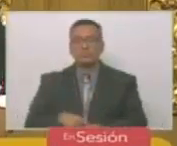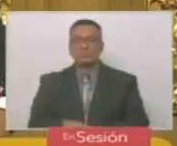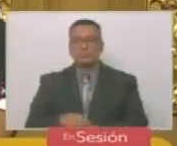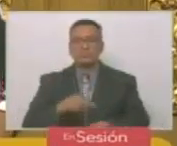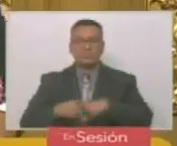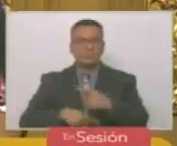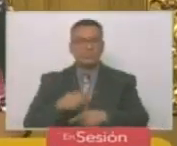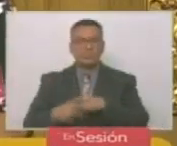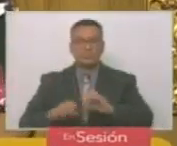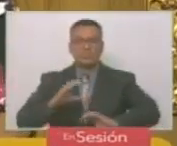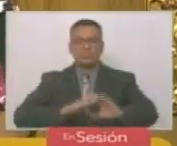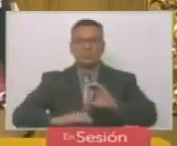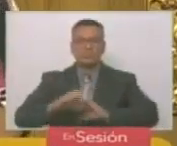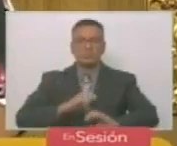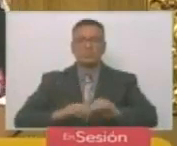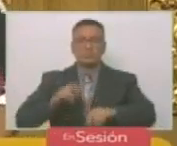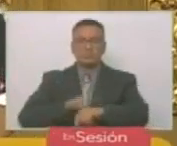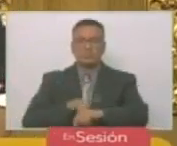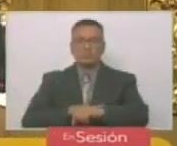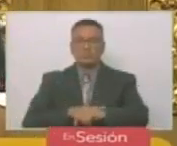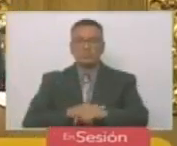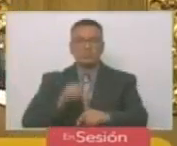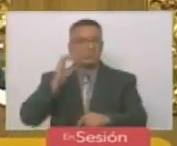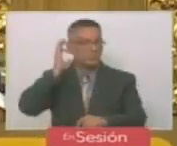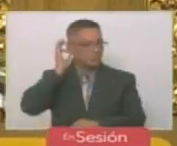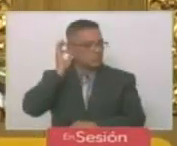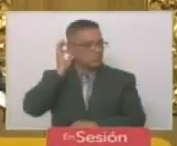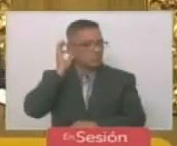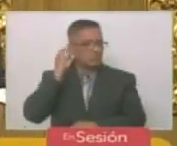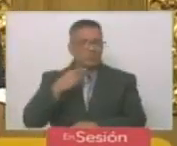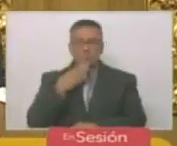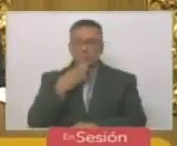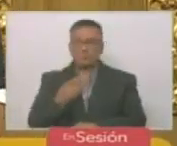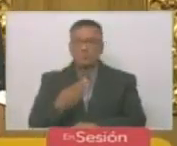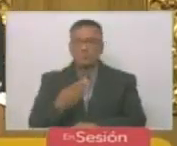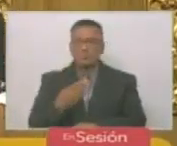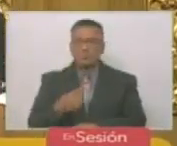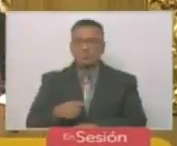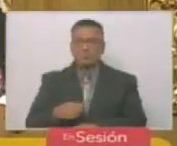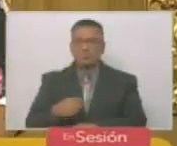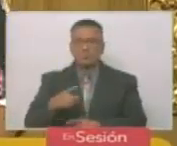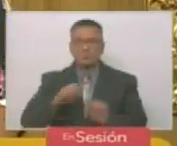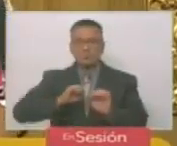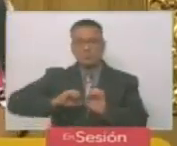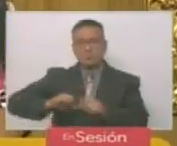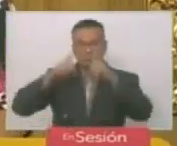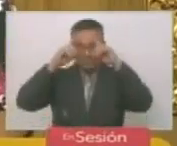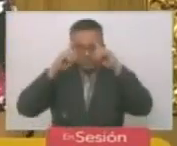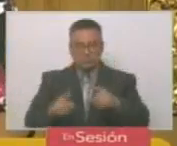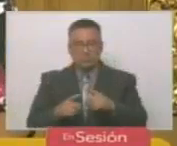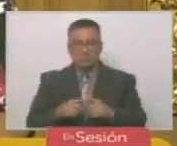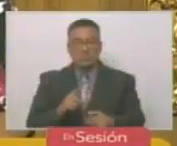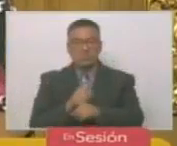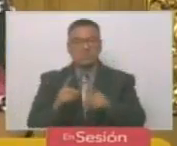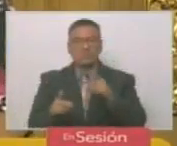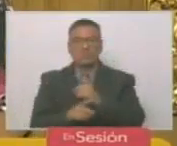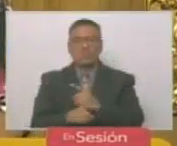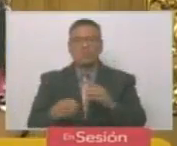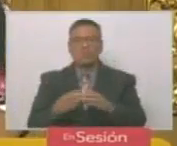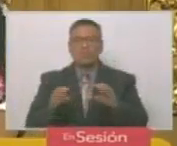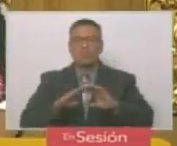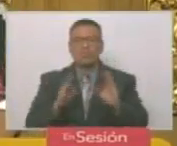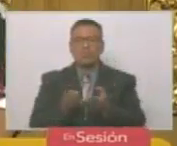desarrollo de la ciencia médica, las mujeres pedimos el derecho de decidir. Con la recomendación de la Organización